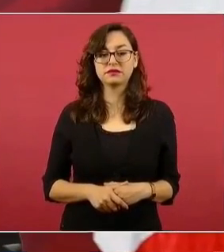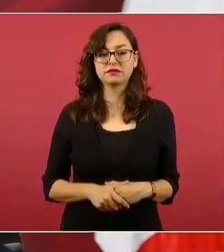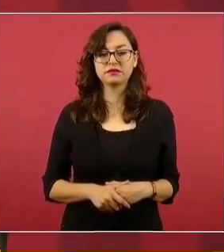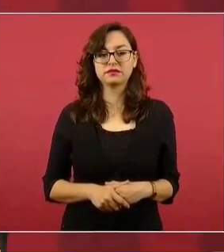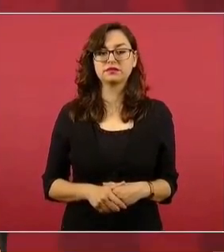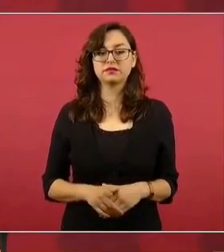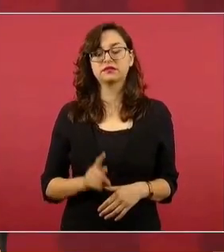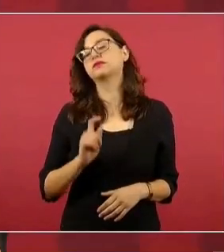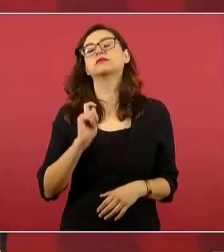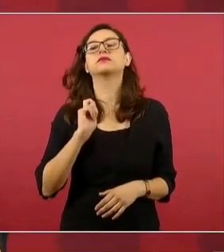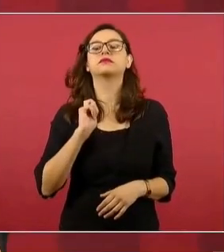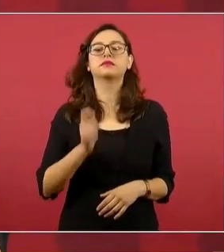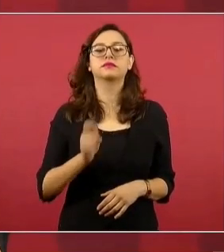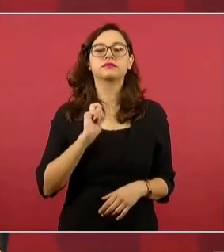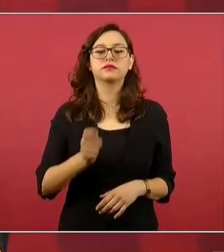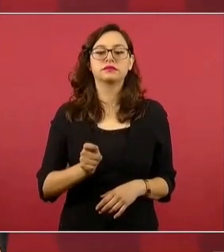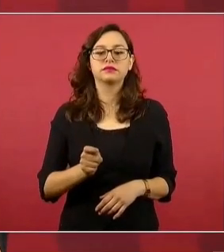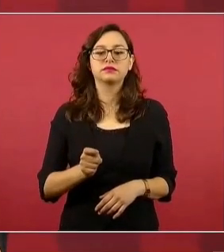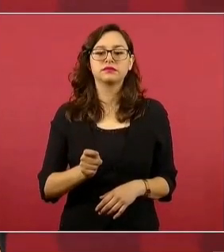no